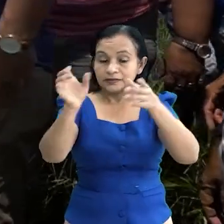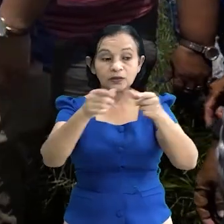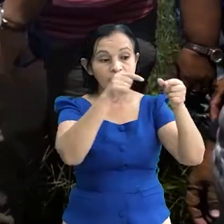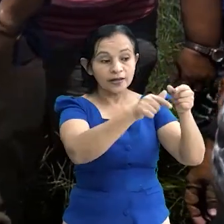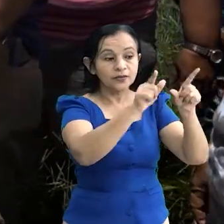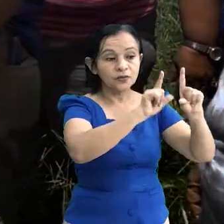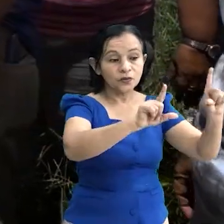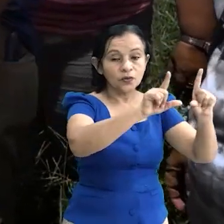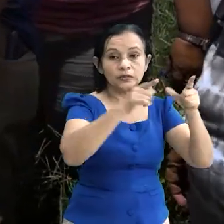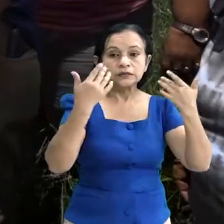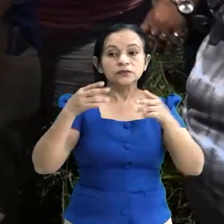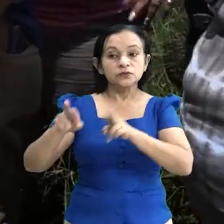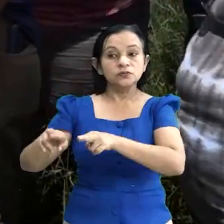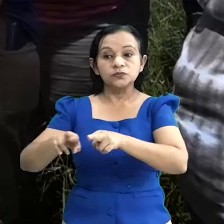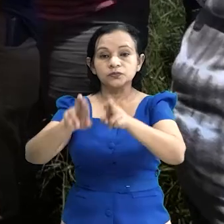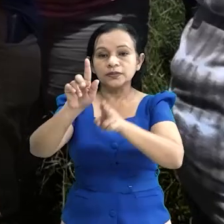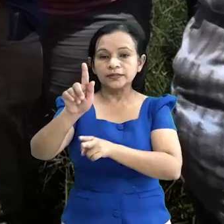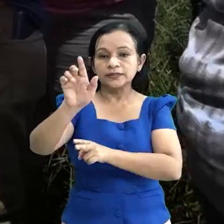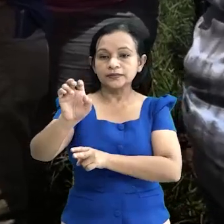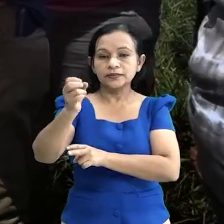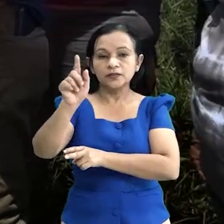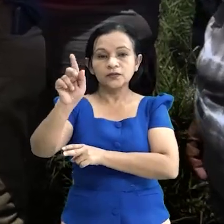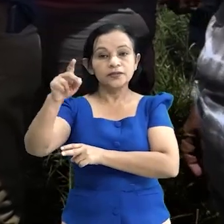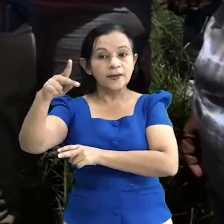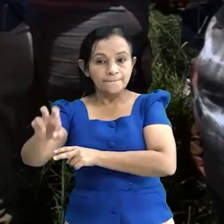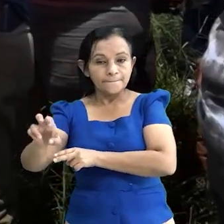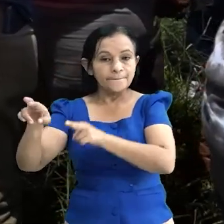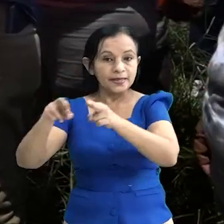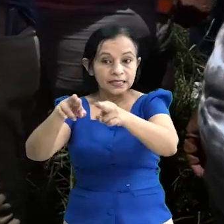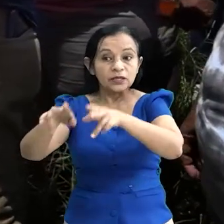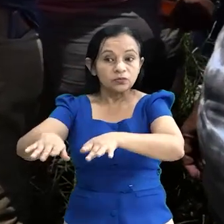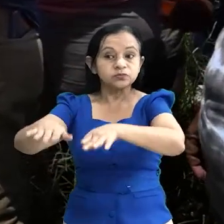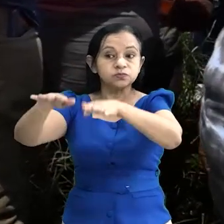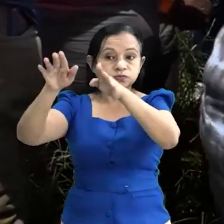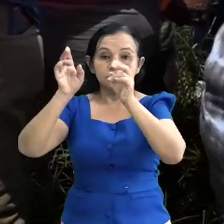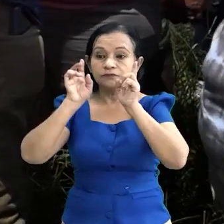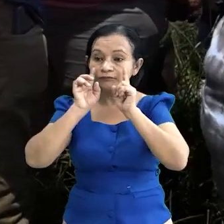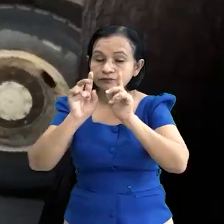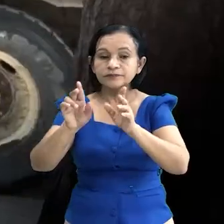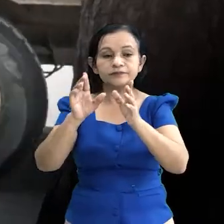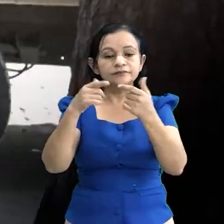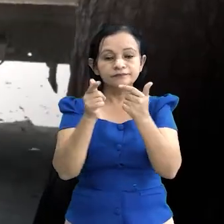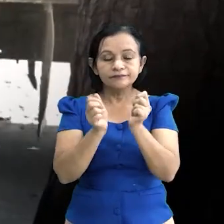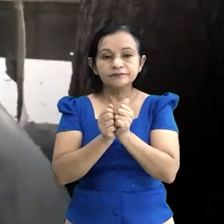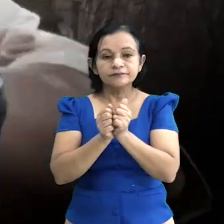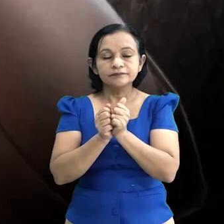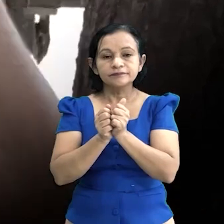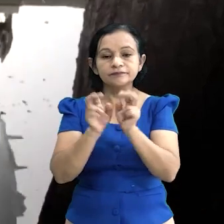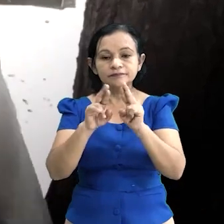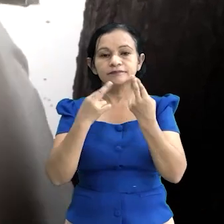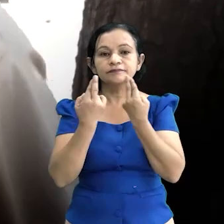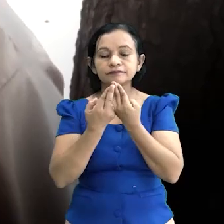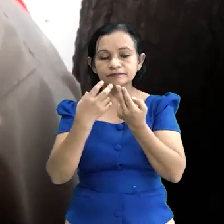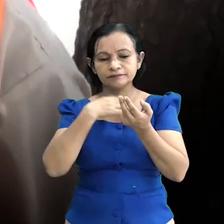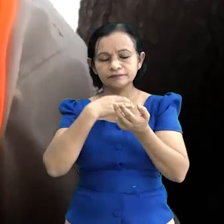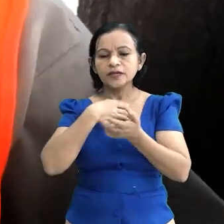también la crecida del río Teutepe que viene de Santa Lucía, San José de los Remates. Entonces aquí estamos el CUMOPRET reunido en